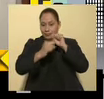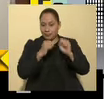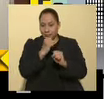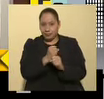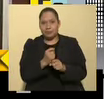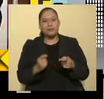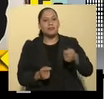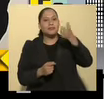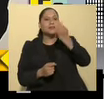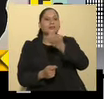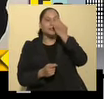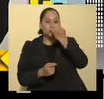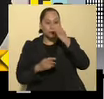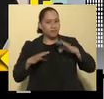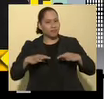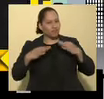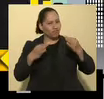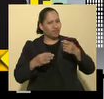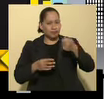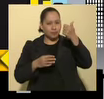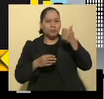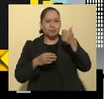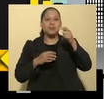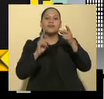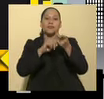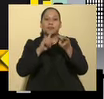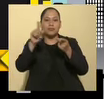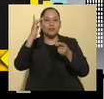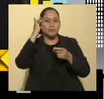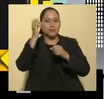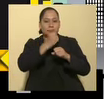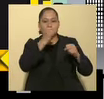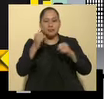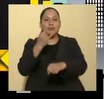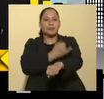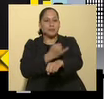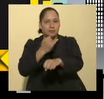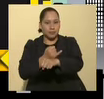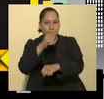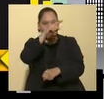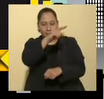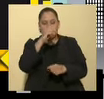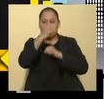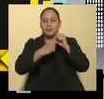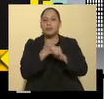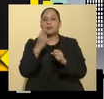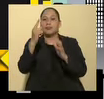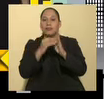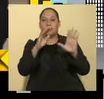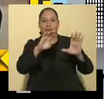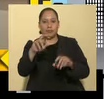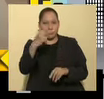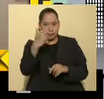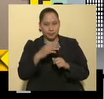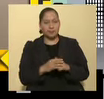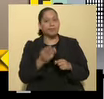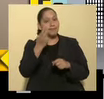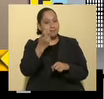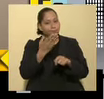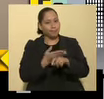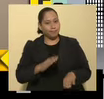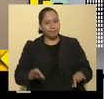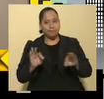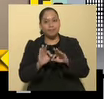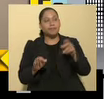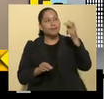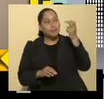de la primera escuela fundada. La primera fue en Santa Anita, Iztapalapa, en el año de 1913. Esto es fundamental, maestro, porque